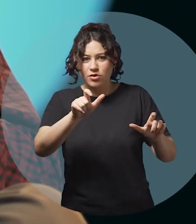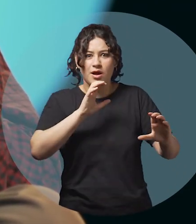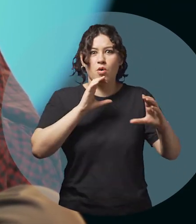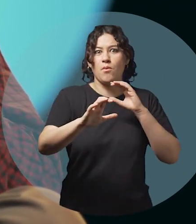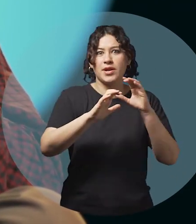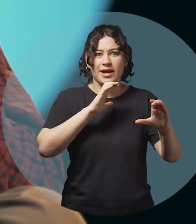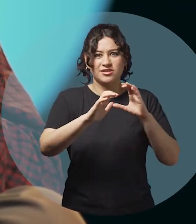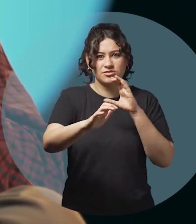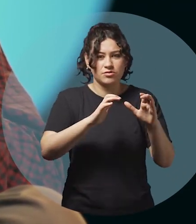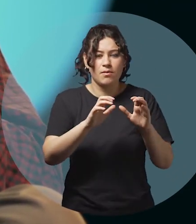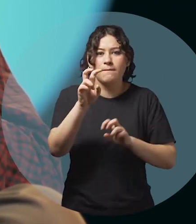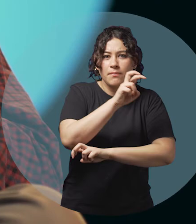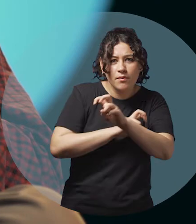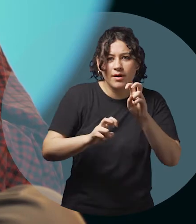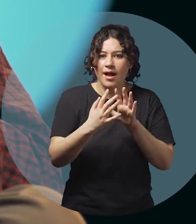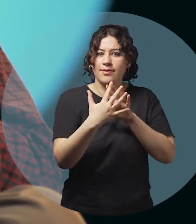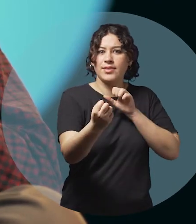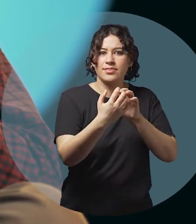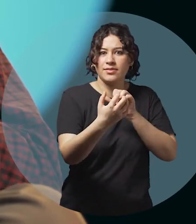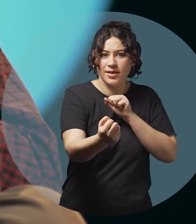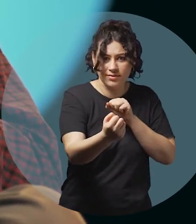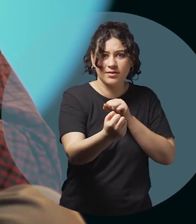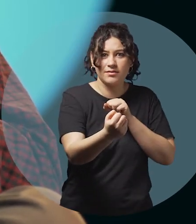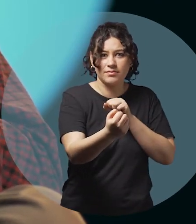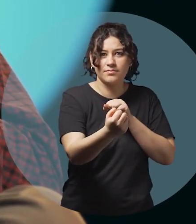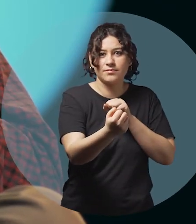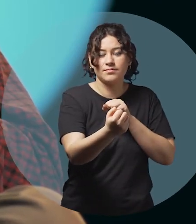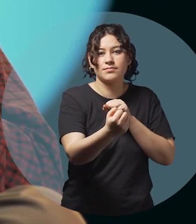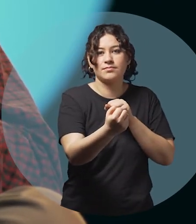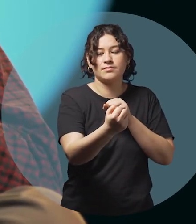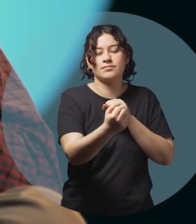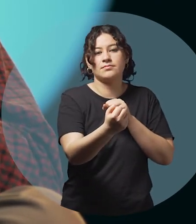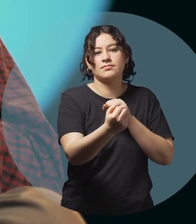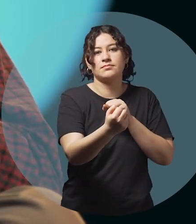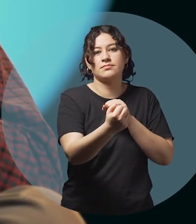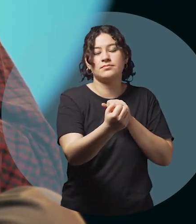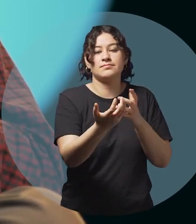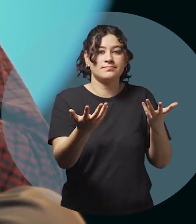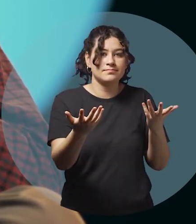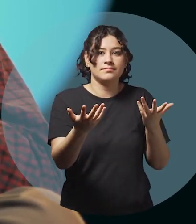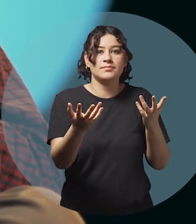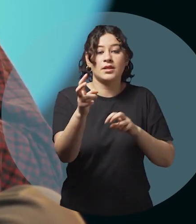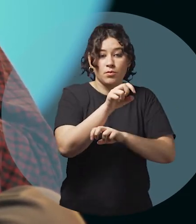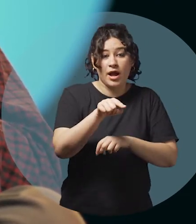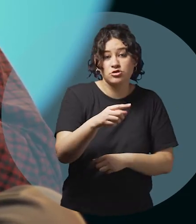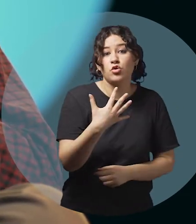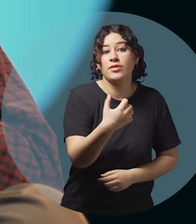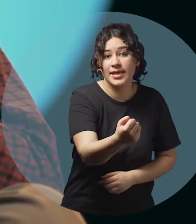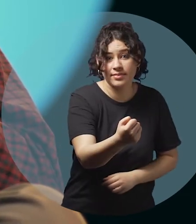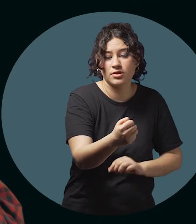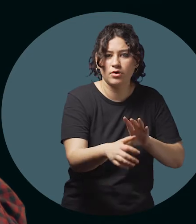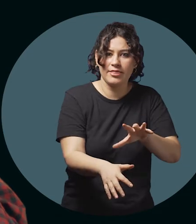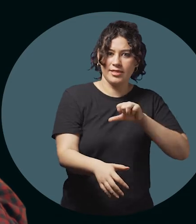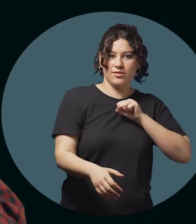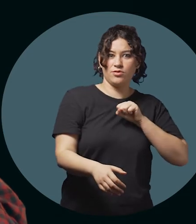la comunicación, a tratar de entendernos con las otras personas con las cuales nos comunicamos y tratar de que ellos nos entiendan a